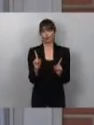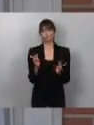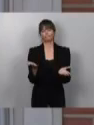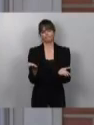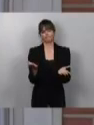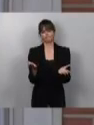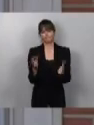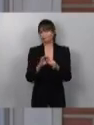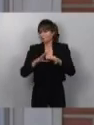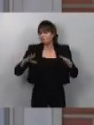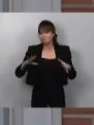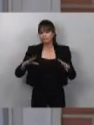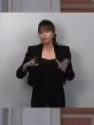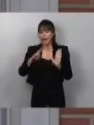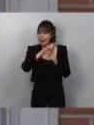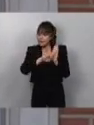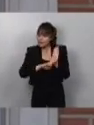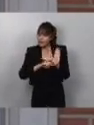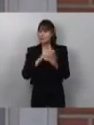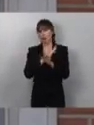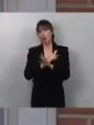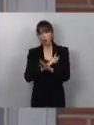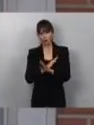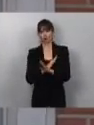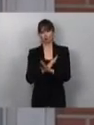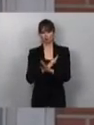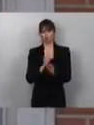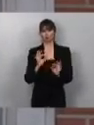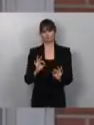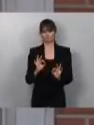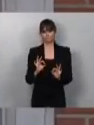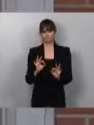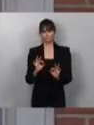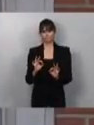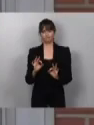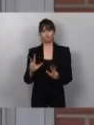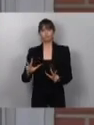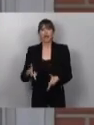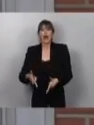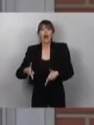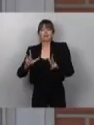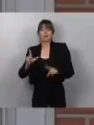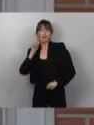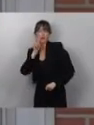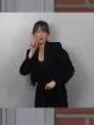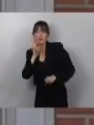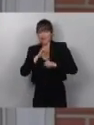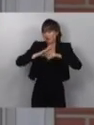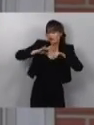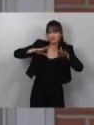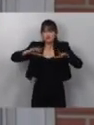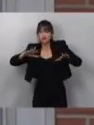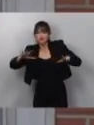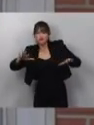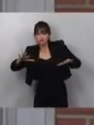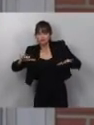de permanecer en el poder qué opináis sobre esta crítica que no bueno eh vamos a ver estrategia utilizado durante el